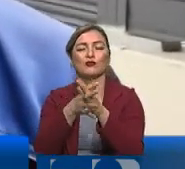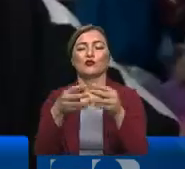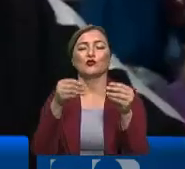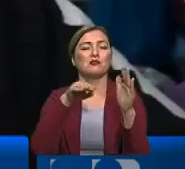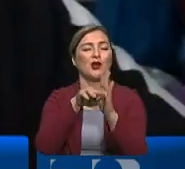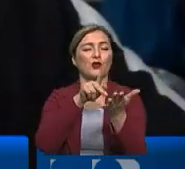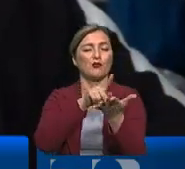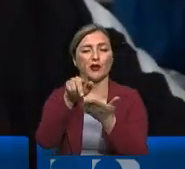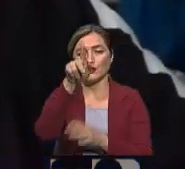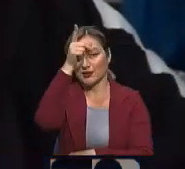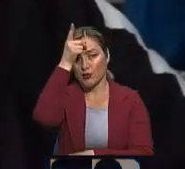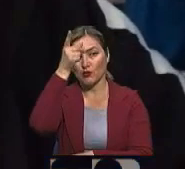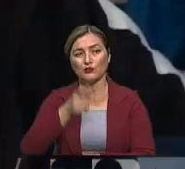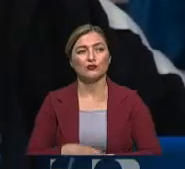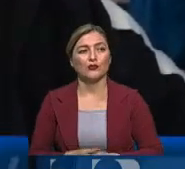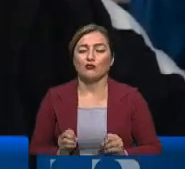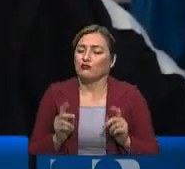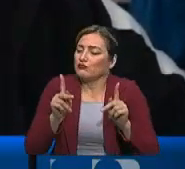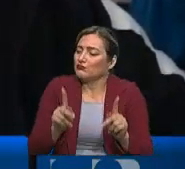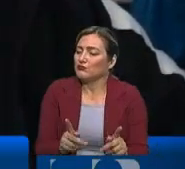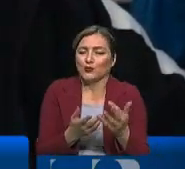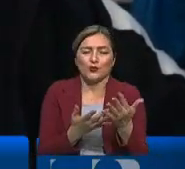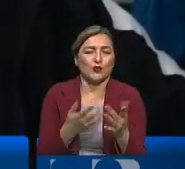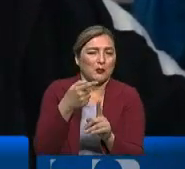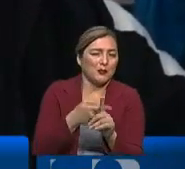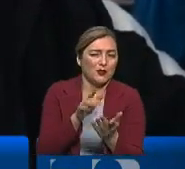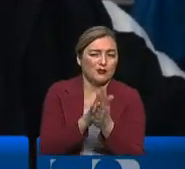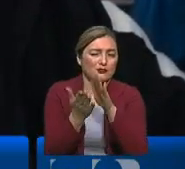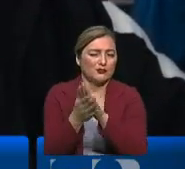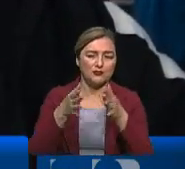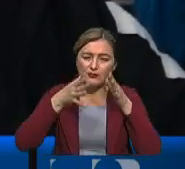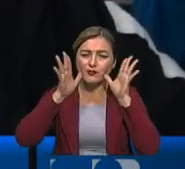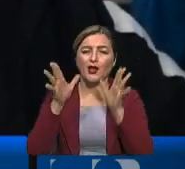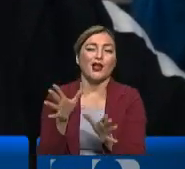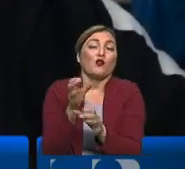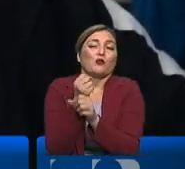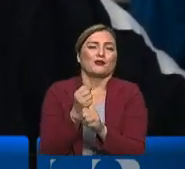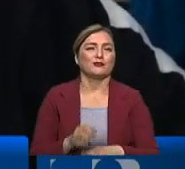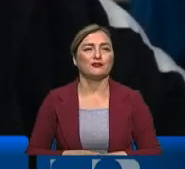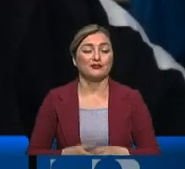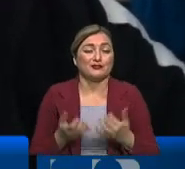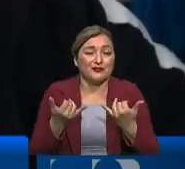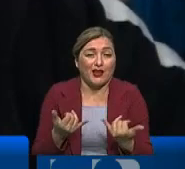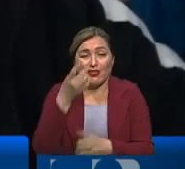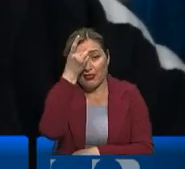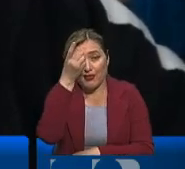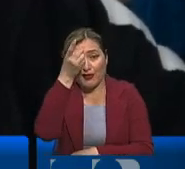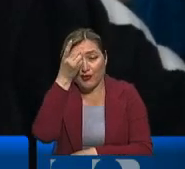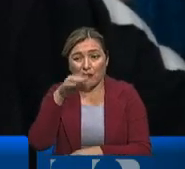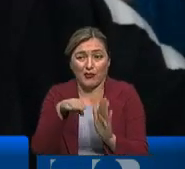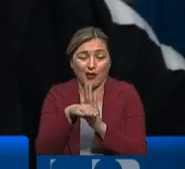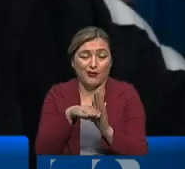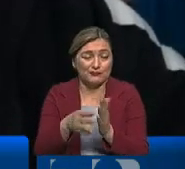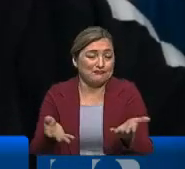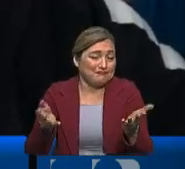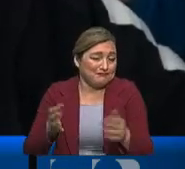bancarias. Esperamos de esta oportunidad, pues con este mes que viene, noviembre y diciembre, recuperarnos en algo, porque en verdad hasta ahora estamos debiendo